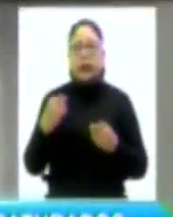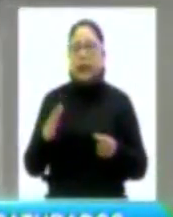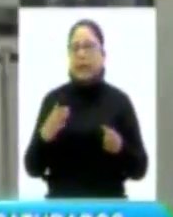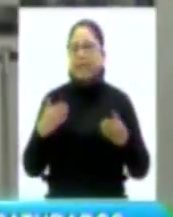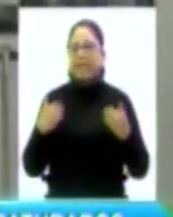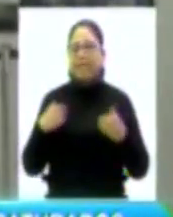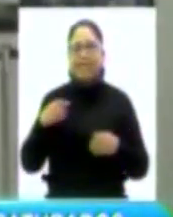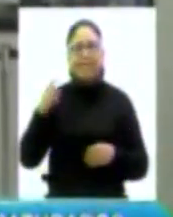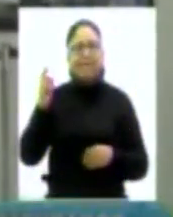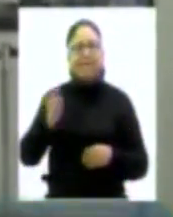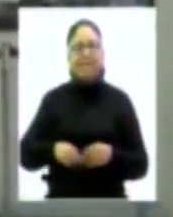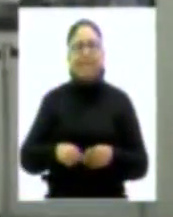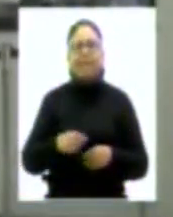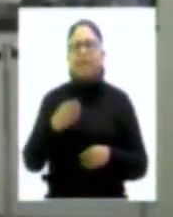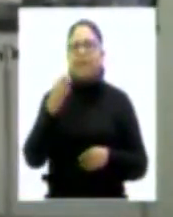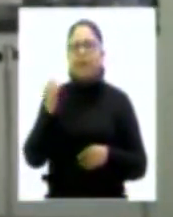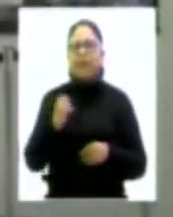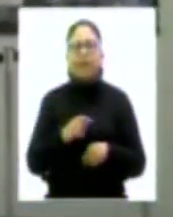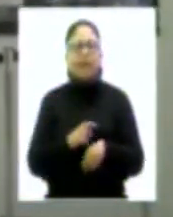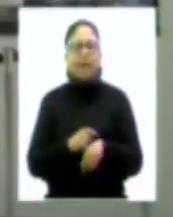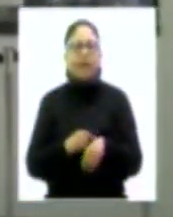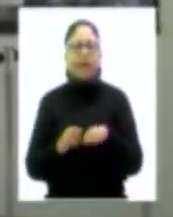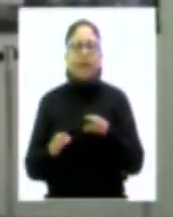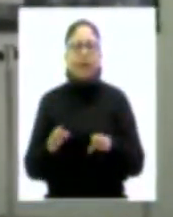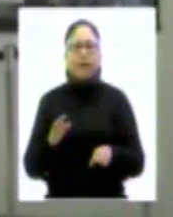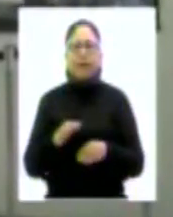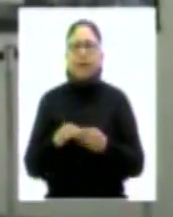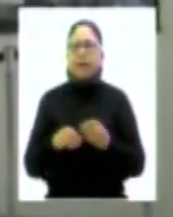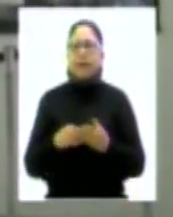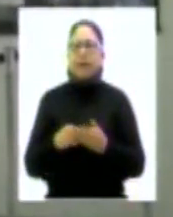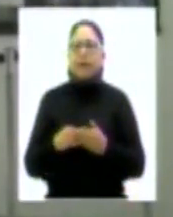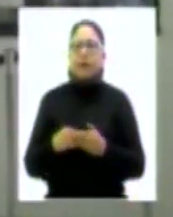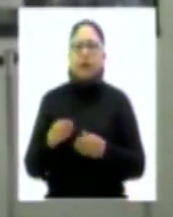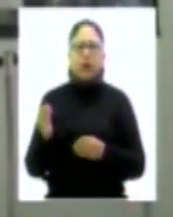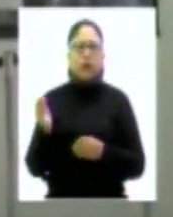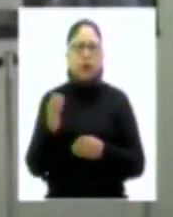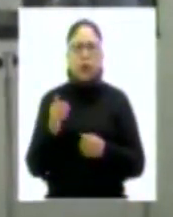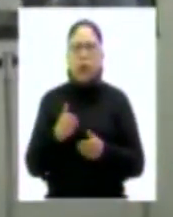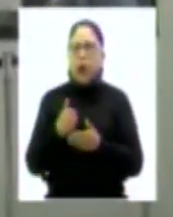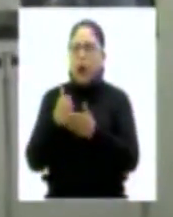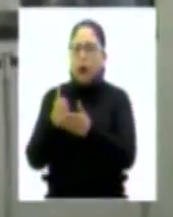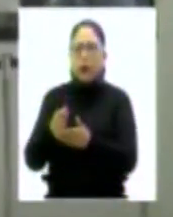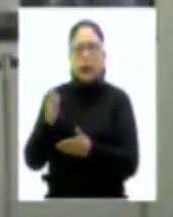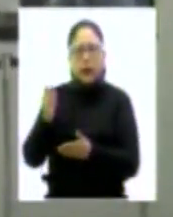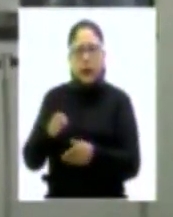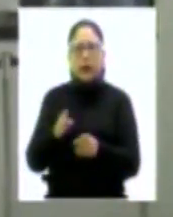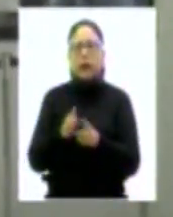vamos a llegar a un momento en que se va a rebasar toda la asistencia que nosotros podemos dar.